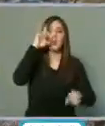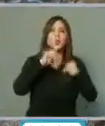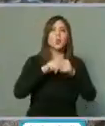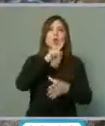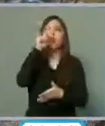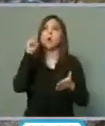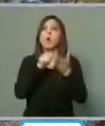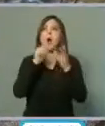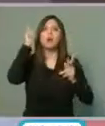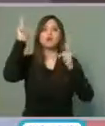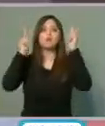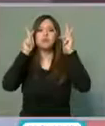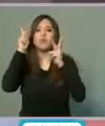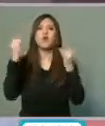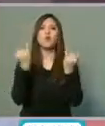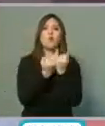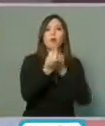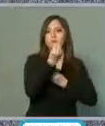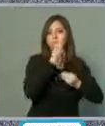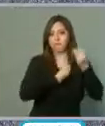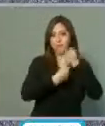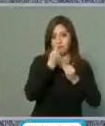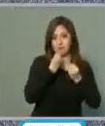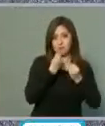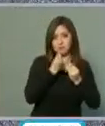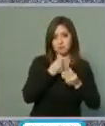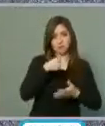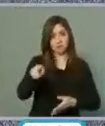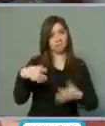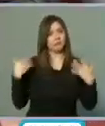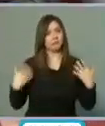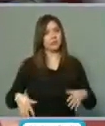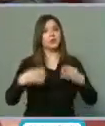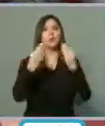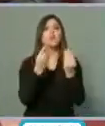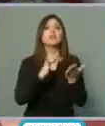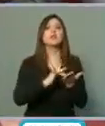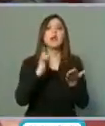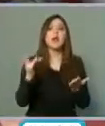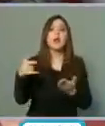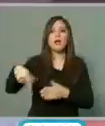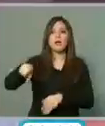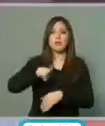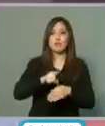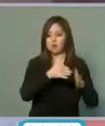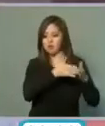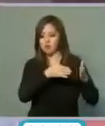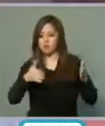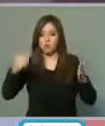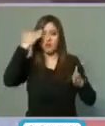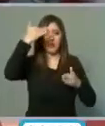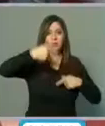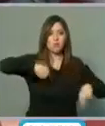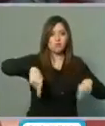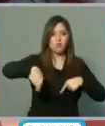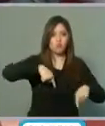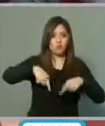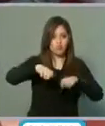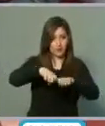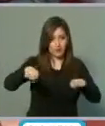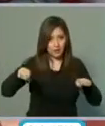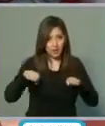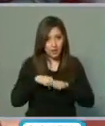de la gastronomía, gracias a que, bueno, pues fueron nuestros anfitriones en este mundial. Y bueno, vamos a